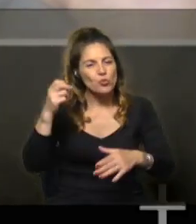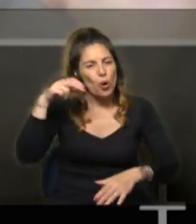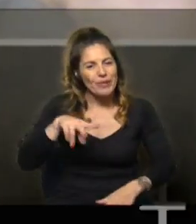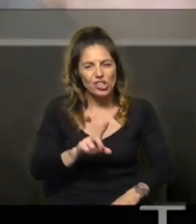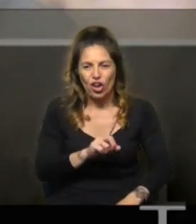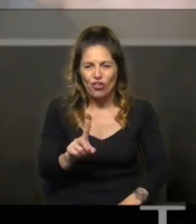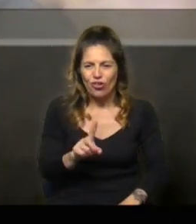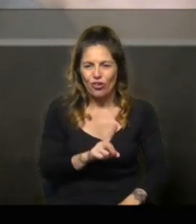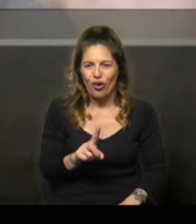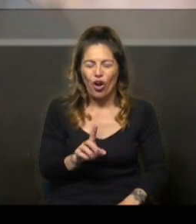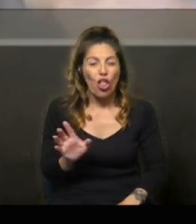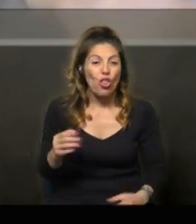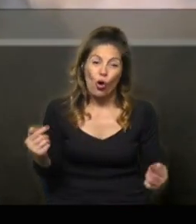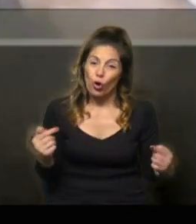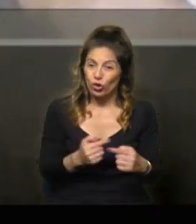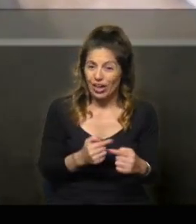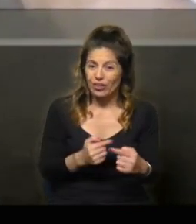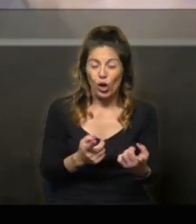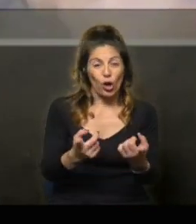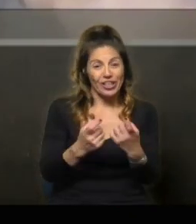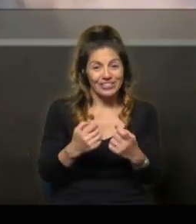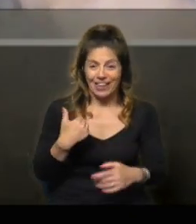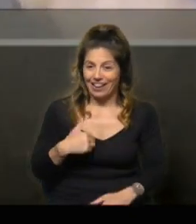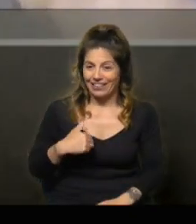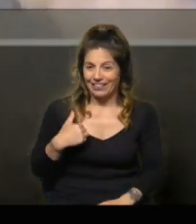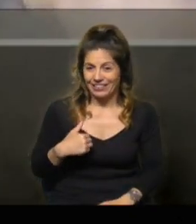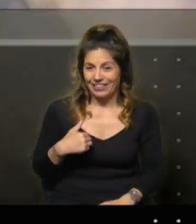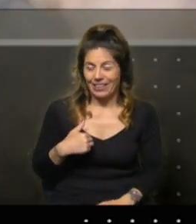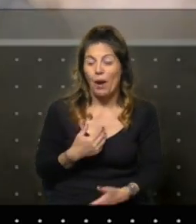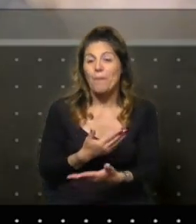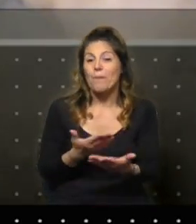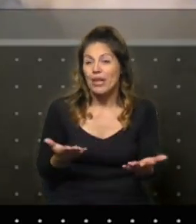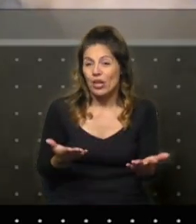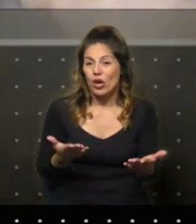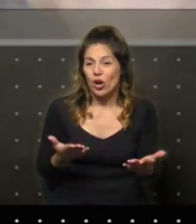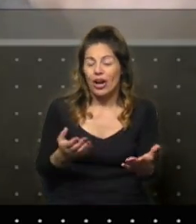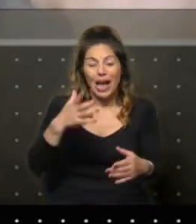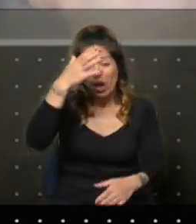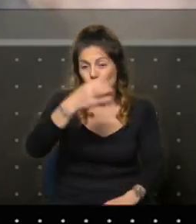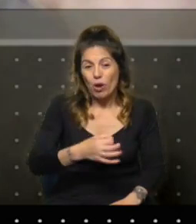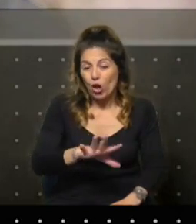posiciones todo lo contrario a lo que necesita la Argentina Pero bueno el pueblo lo ha legitimado